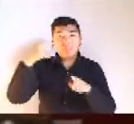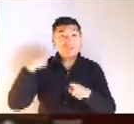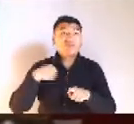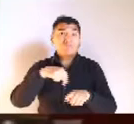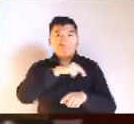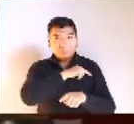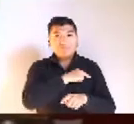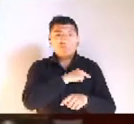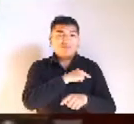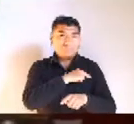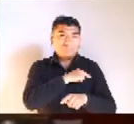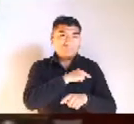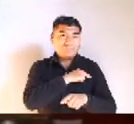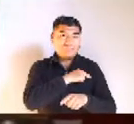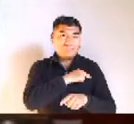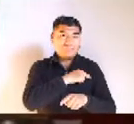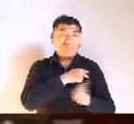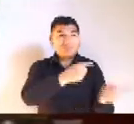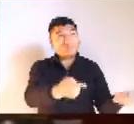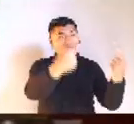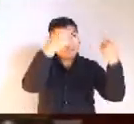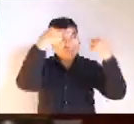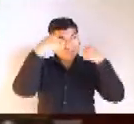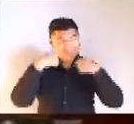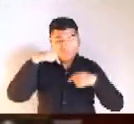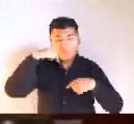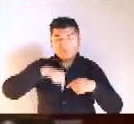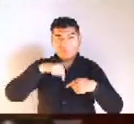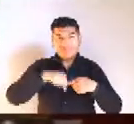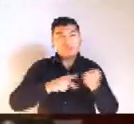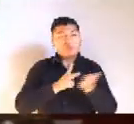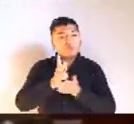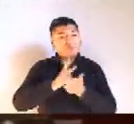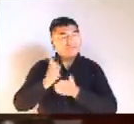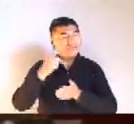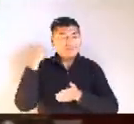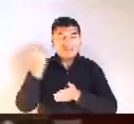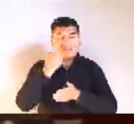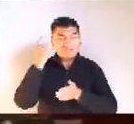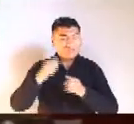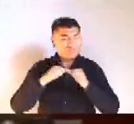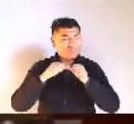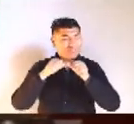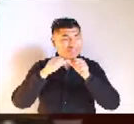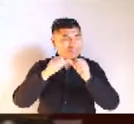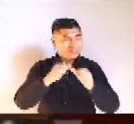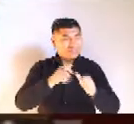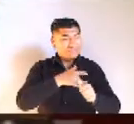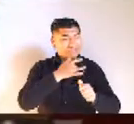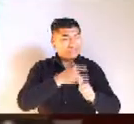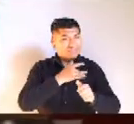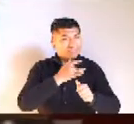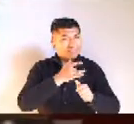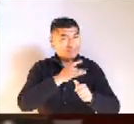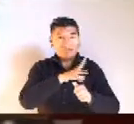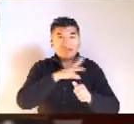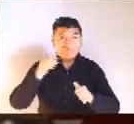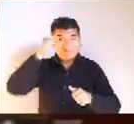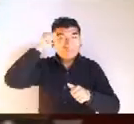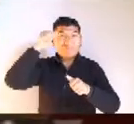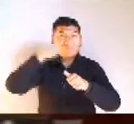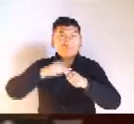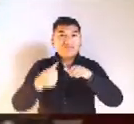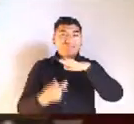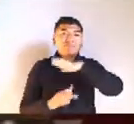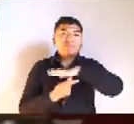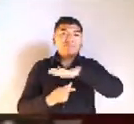nosotros vivimos también esta realidad permanentemente. Y nos recuerda San Pablo